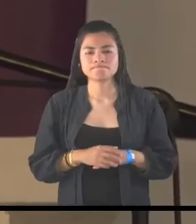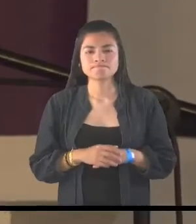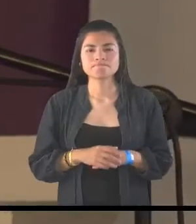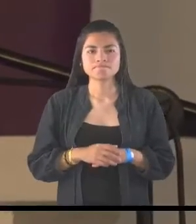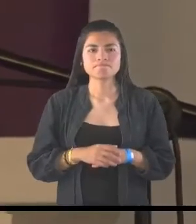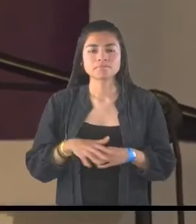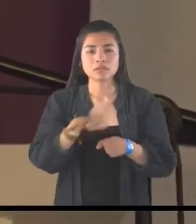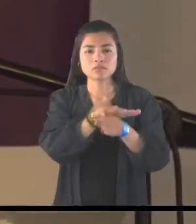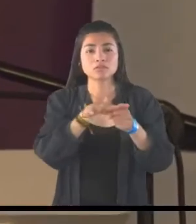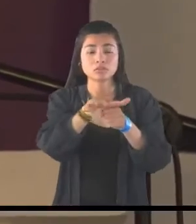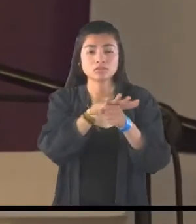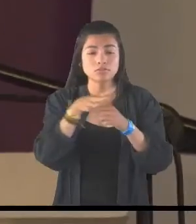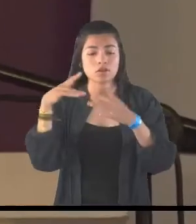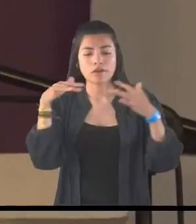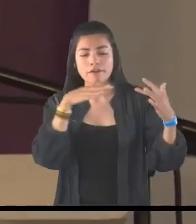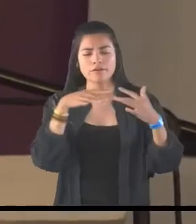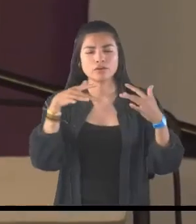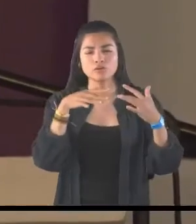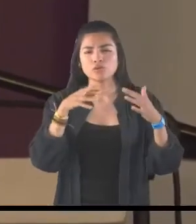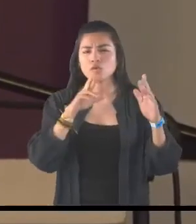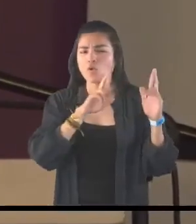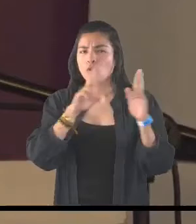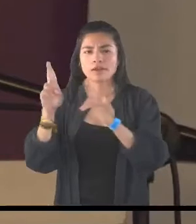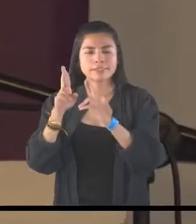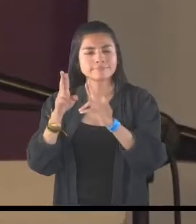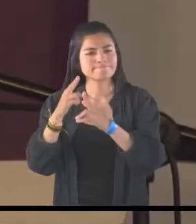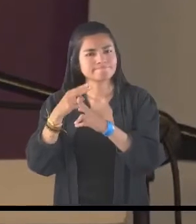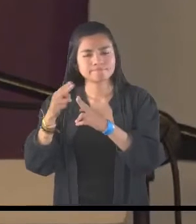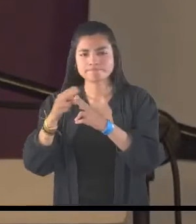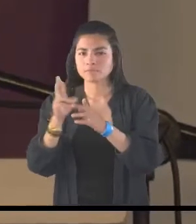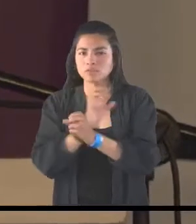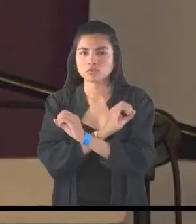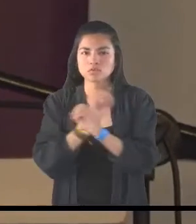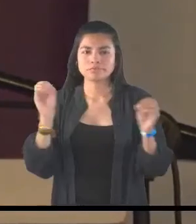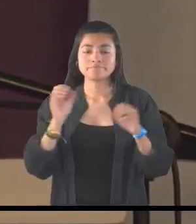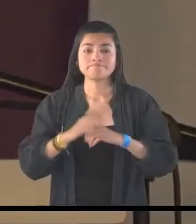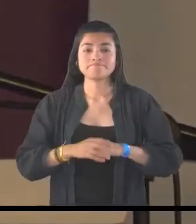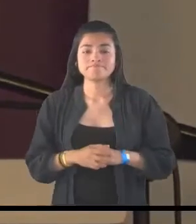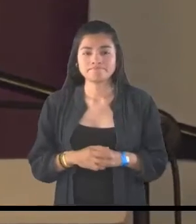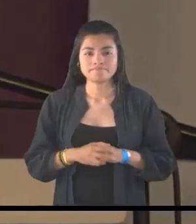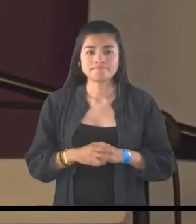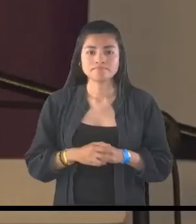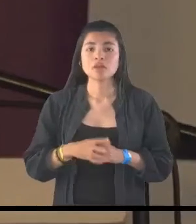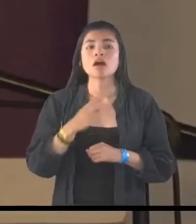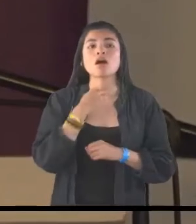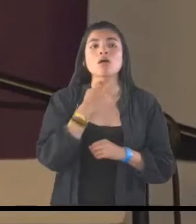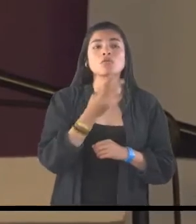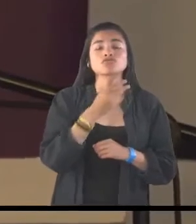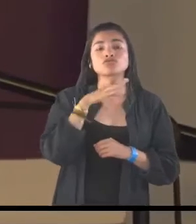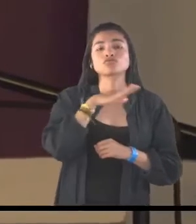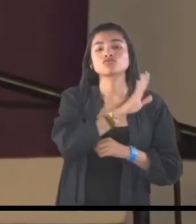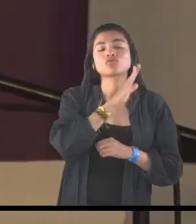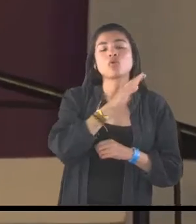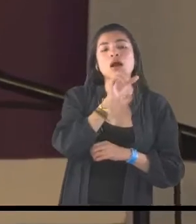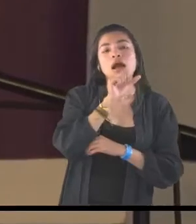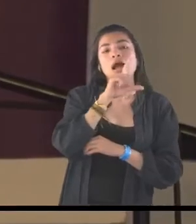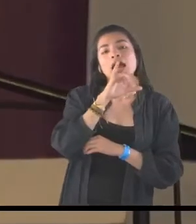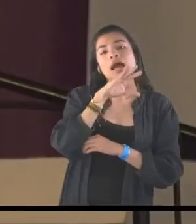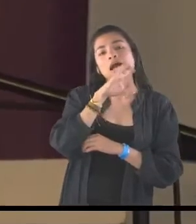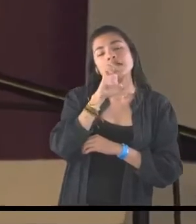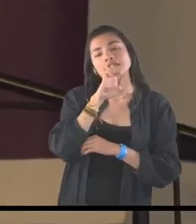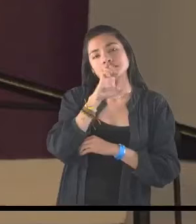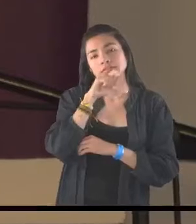del conflicto armado no se vuelva a repetir. Por eso, en las voces de la señora Alice Beatriz Quiñones